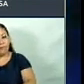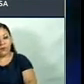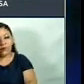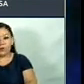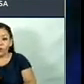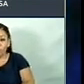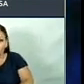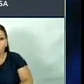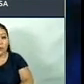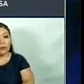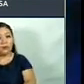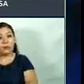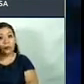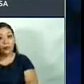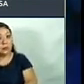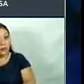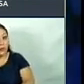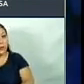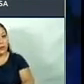de